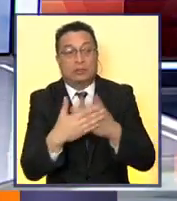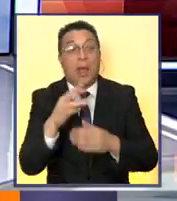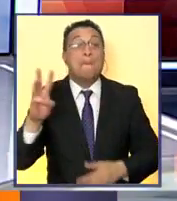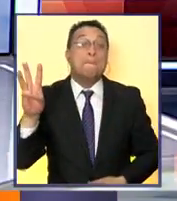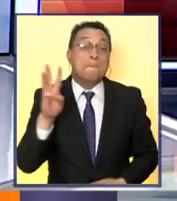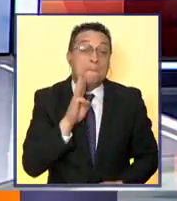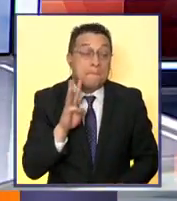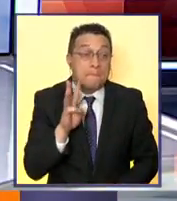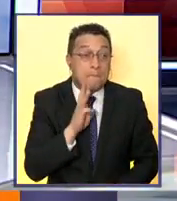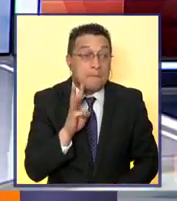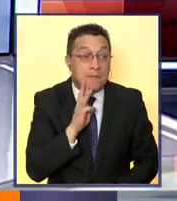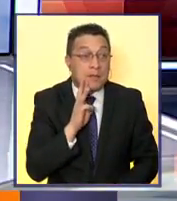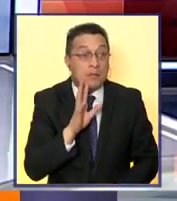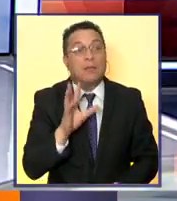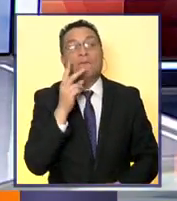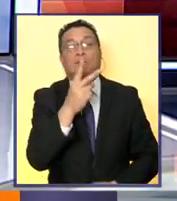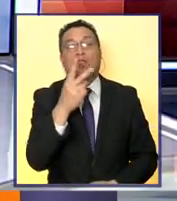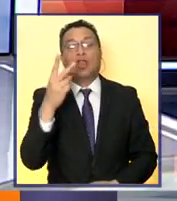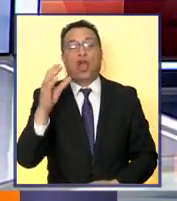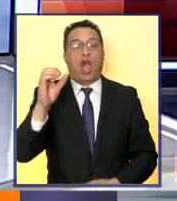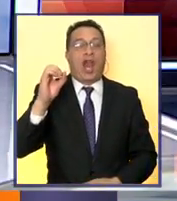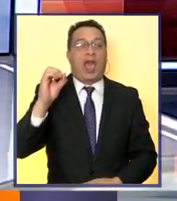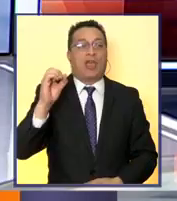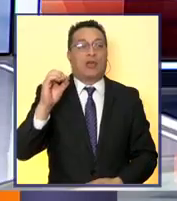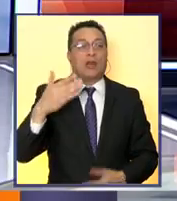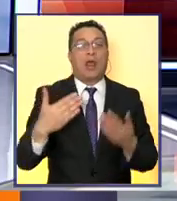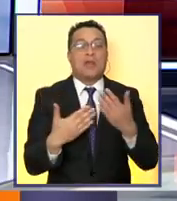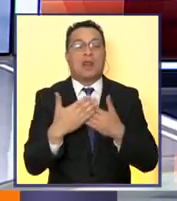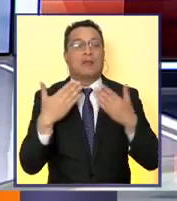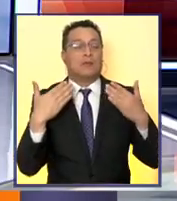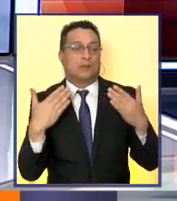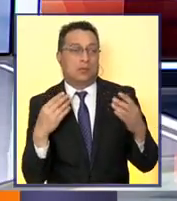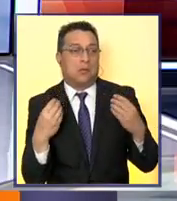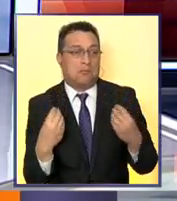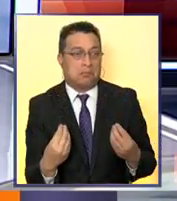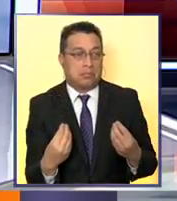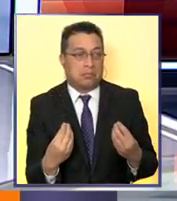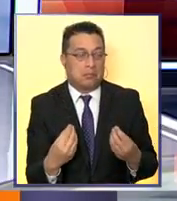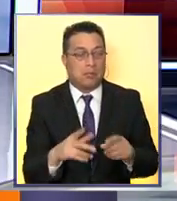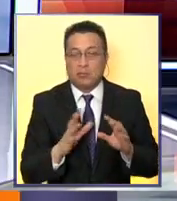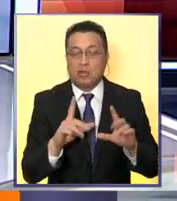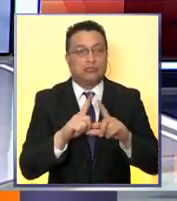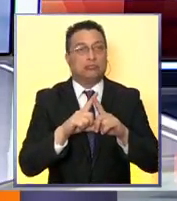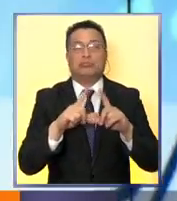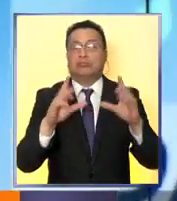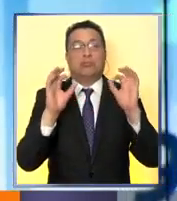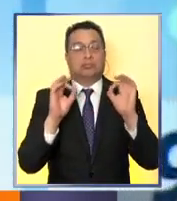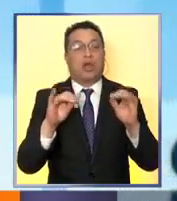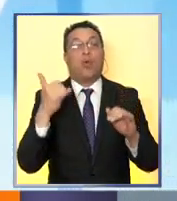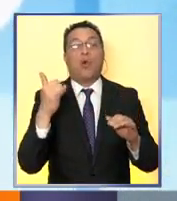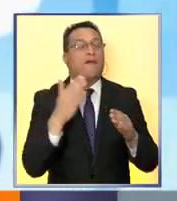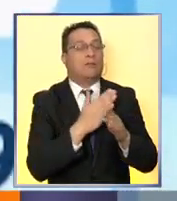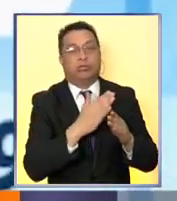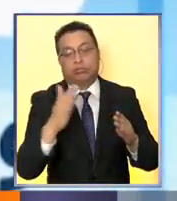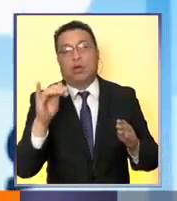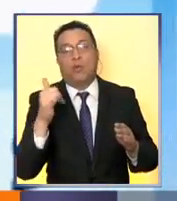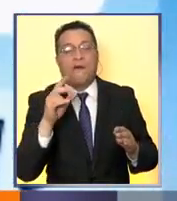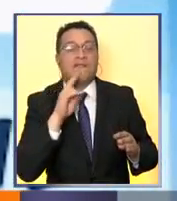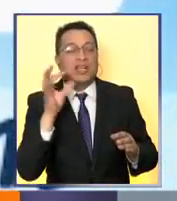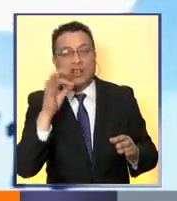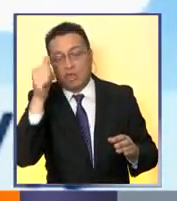miércoles subimos a 22 grados, una mañana un poco más fresca, y se mantiene completamente estable el día jueves, viernes, sábado y